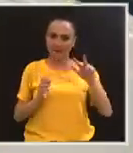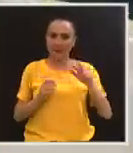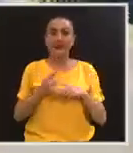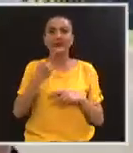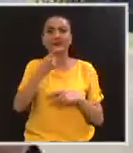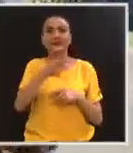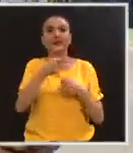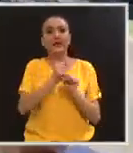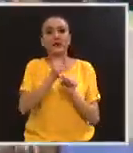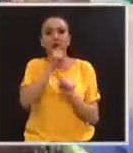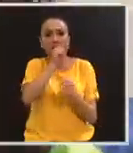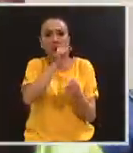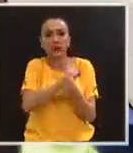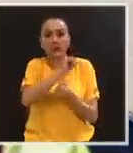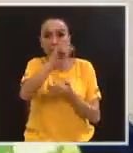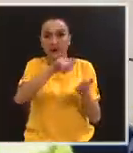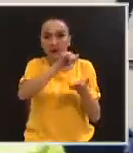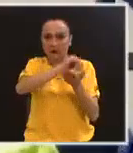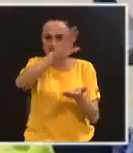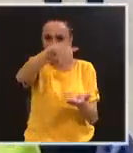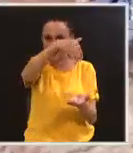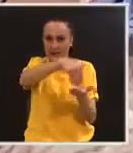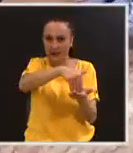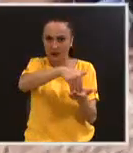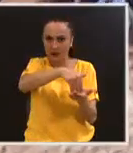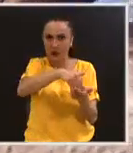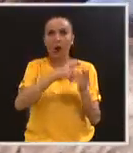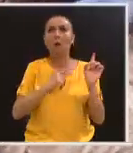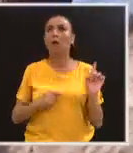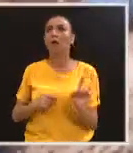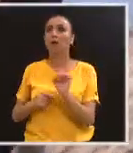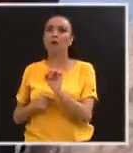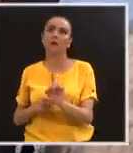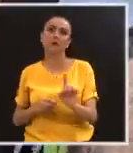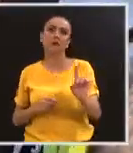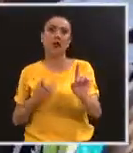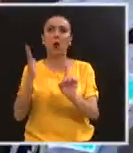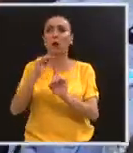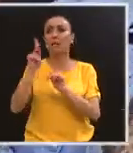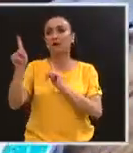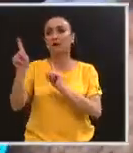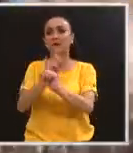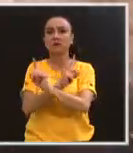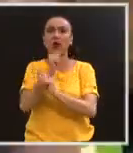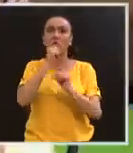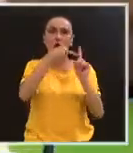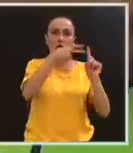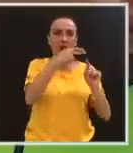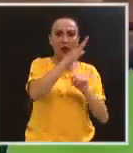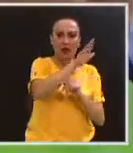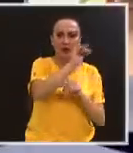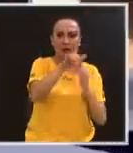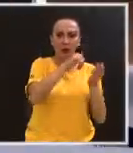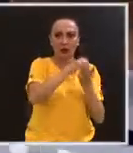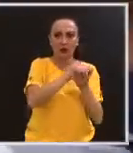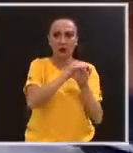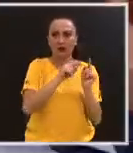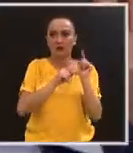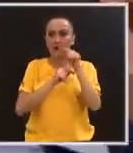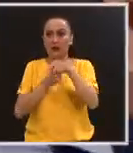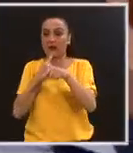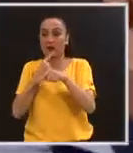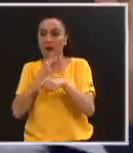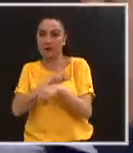se le hizo esta detención en San José centro se movía con perfil bajo en entre algunos hoteles josefinos apuntaron las